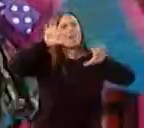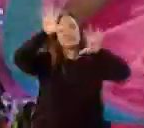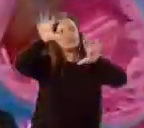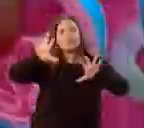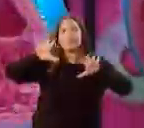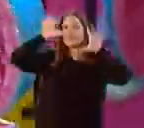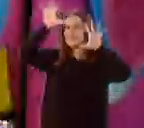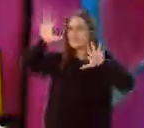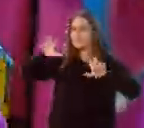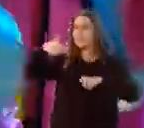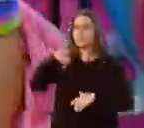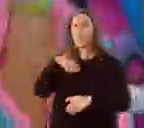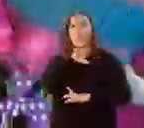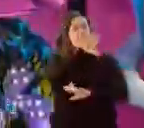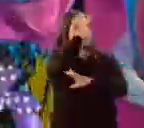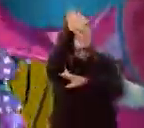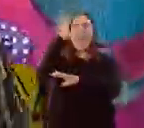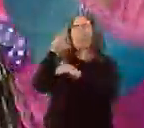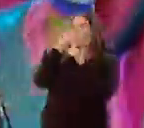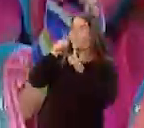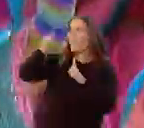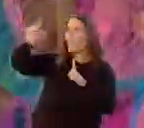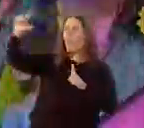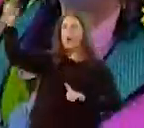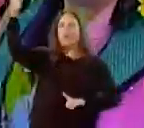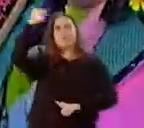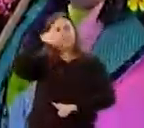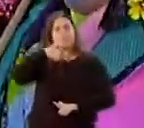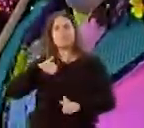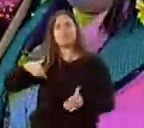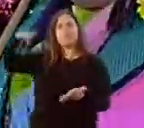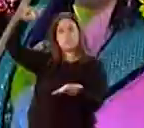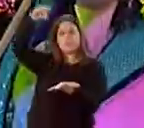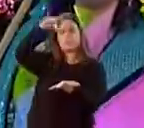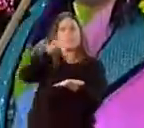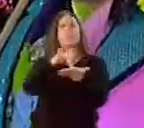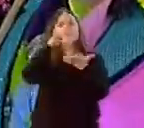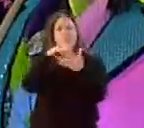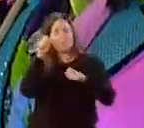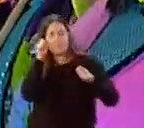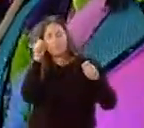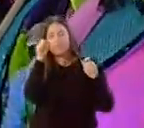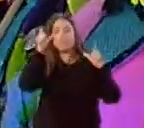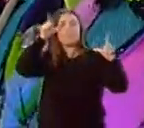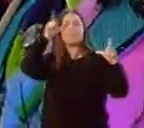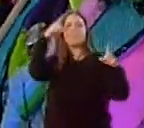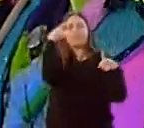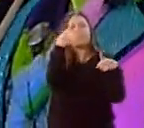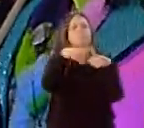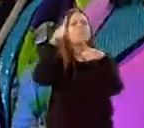por países lejanos de su vida conocerá